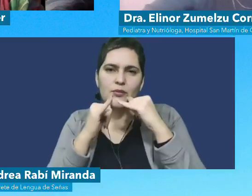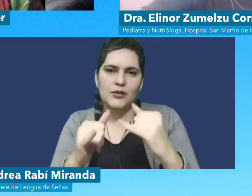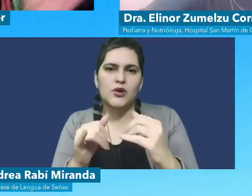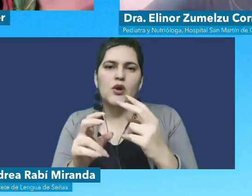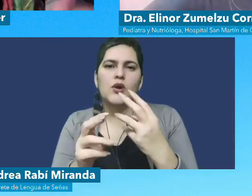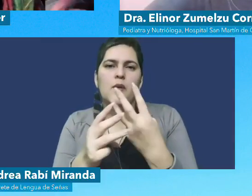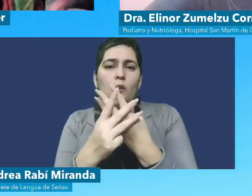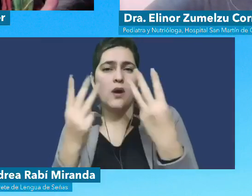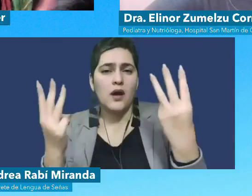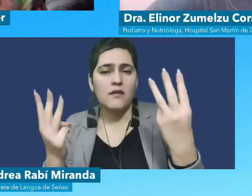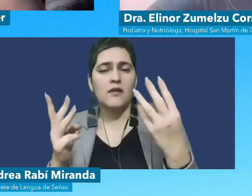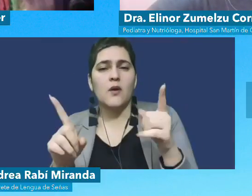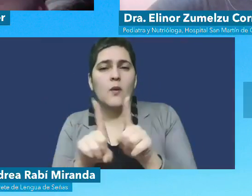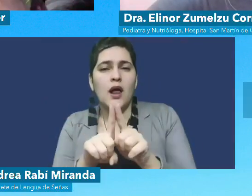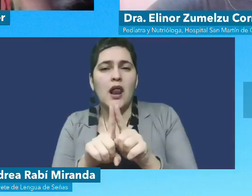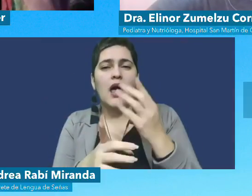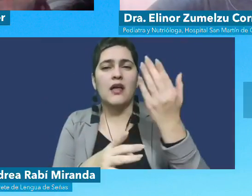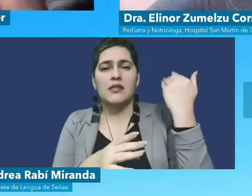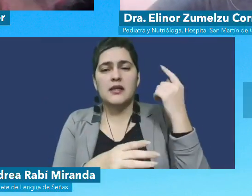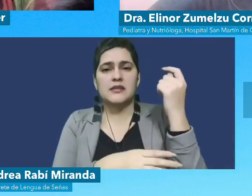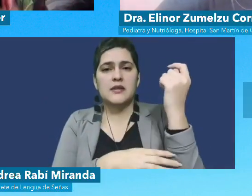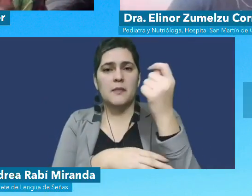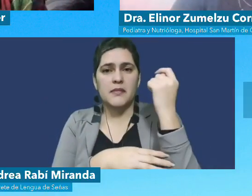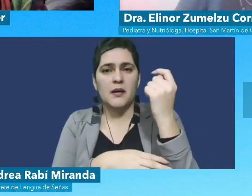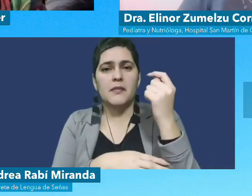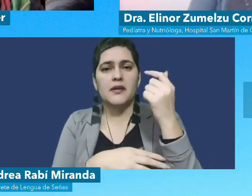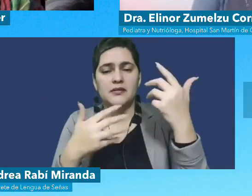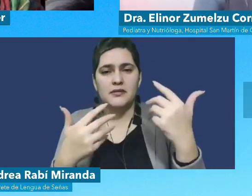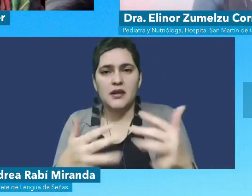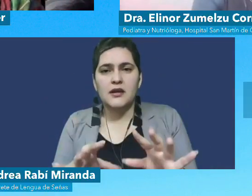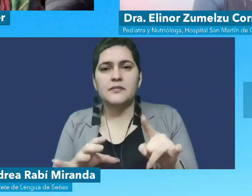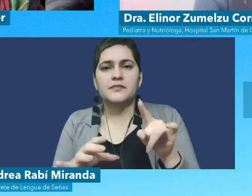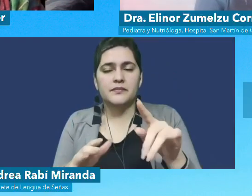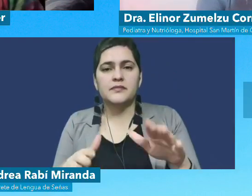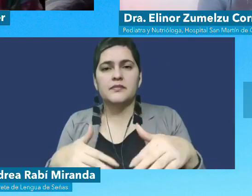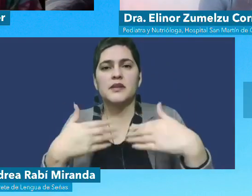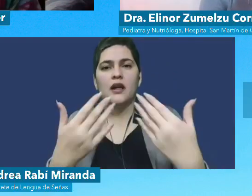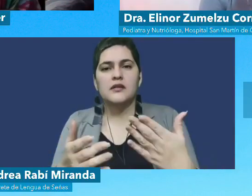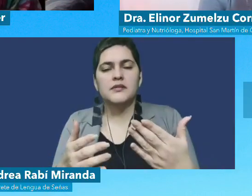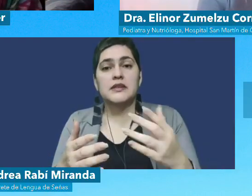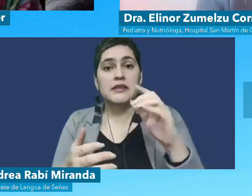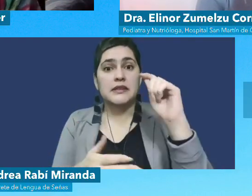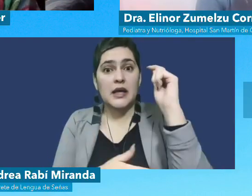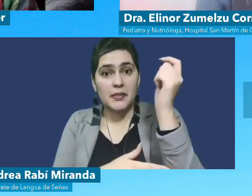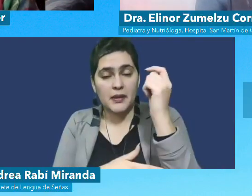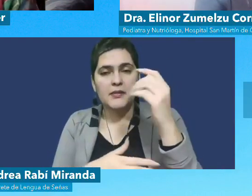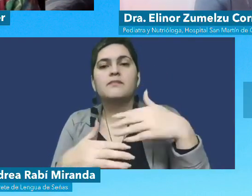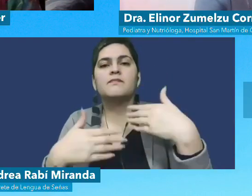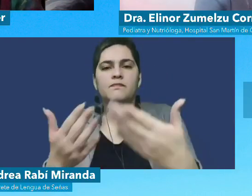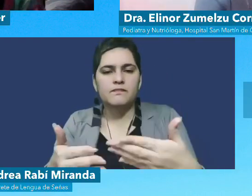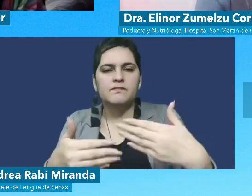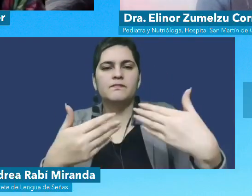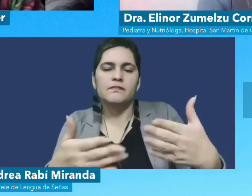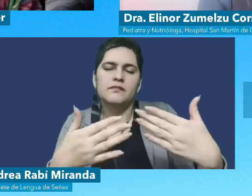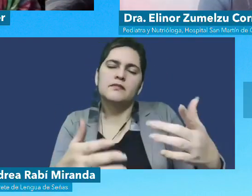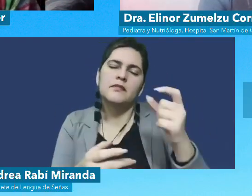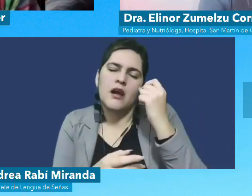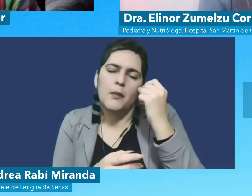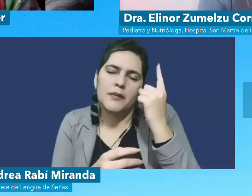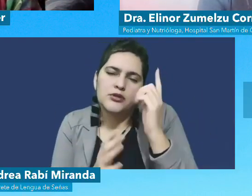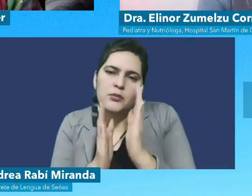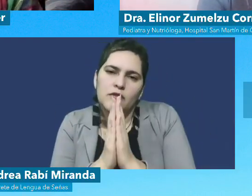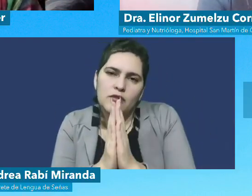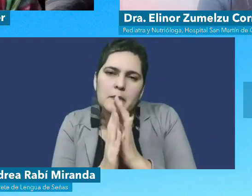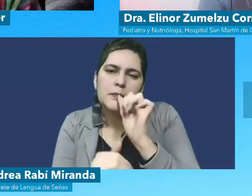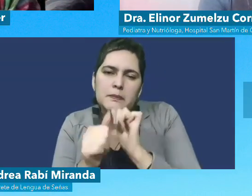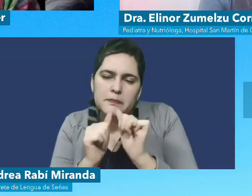sociales, durante el mes de septiembre se están realizando, tenemos una entrega continua durante el mes de septiembre, así que les pedimos comprensión, paciencia y empatía a todos porque van a